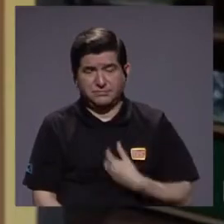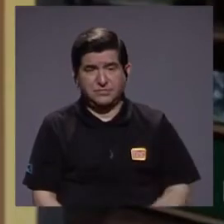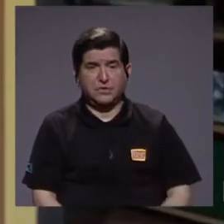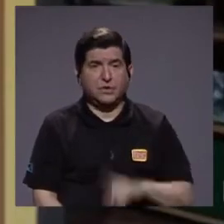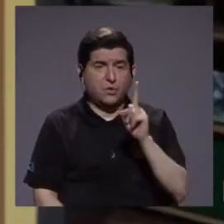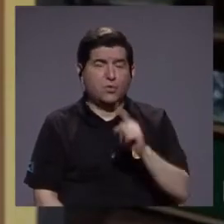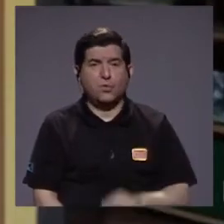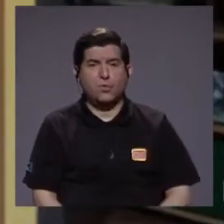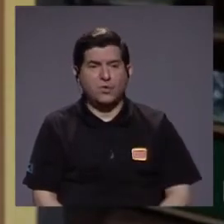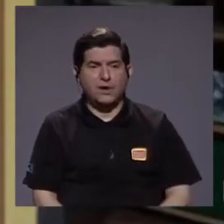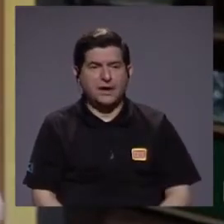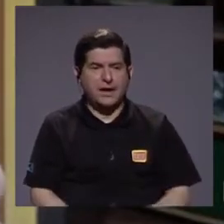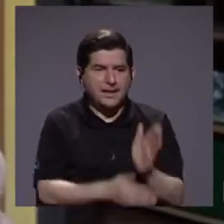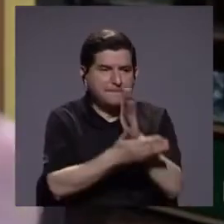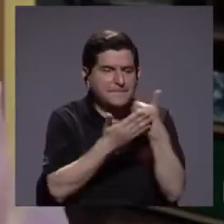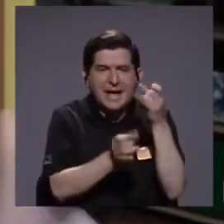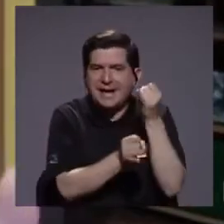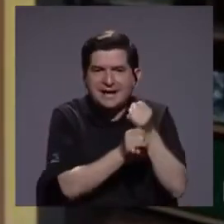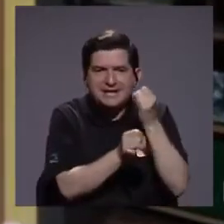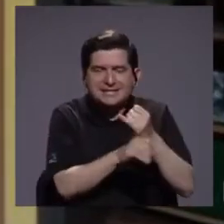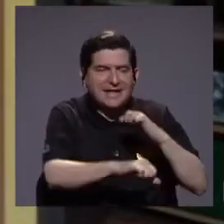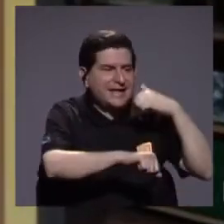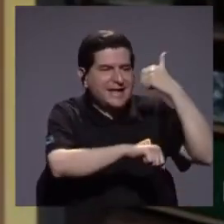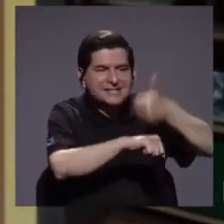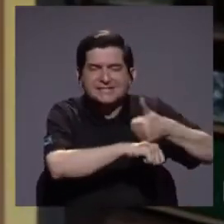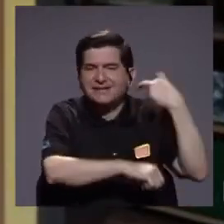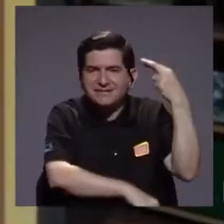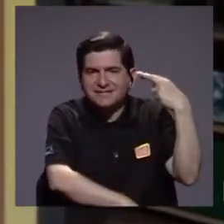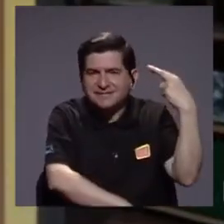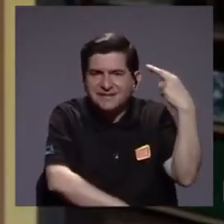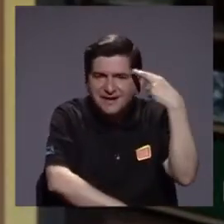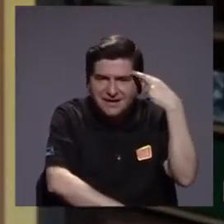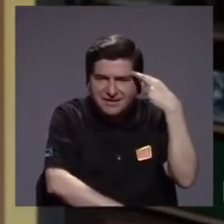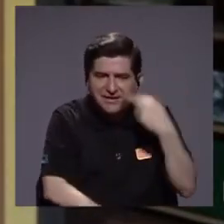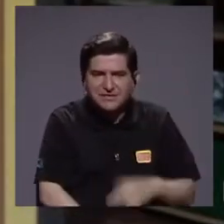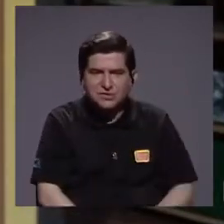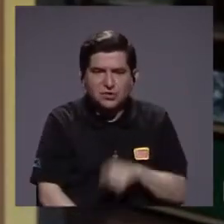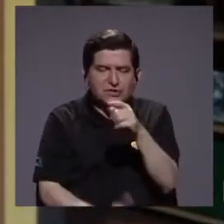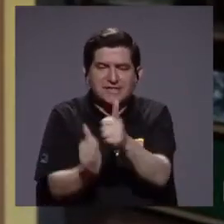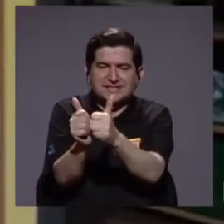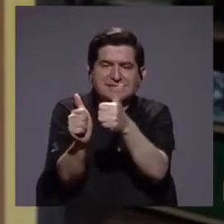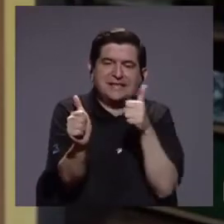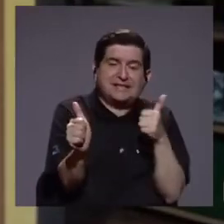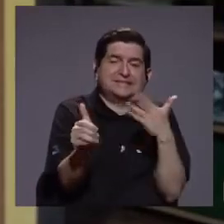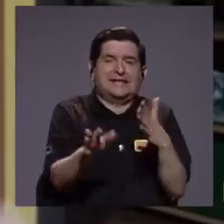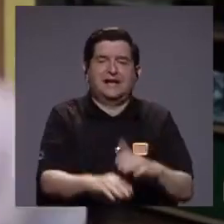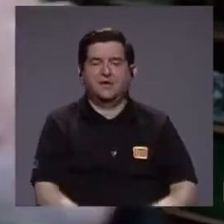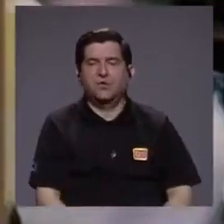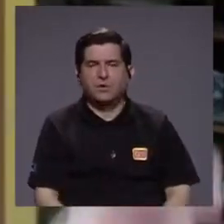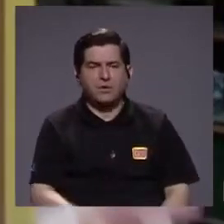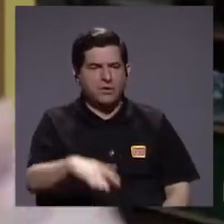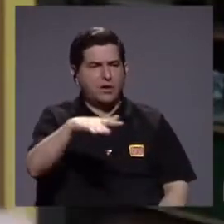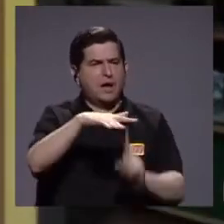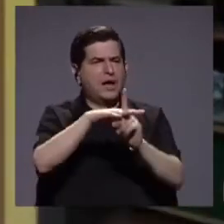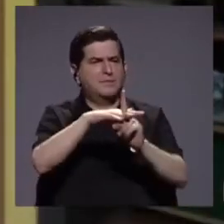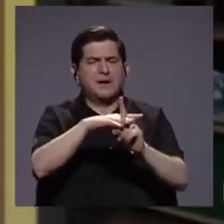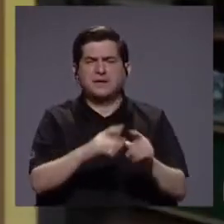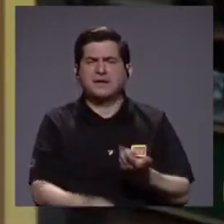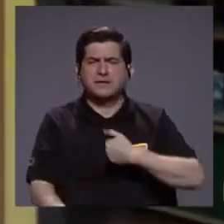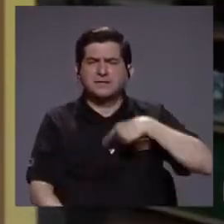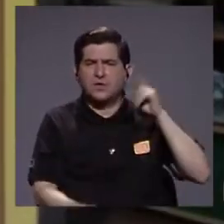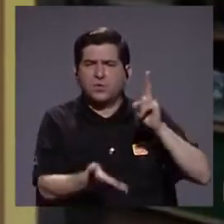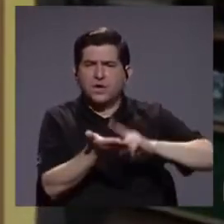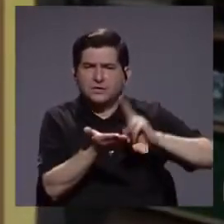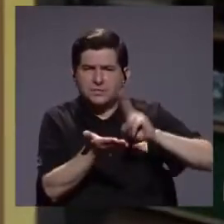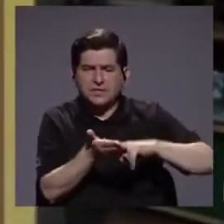instancia institucional para determinar la causa del rezago. Nos aparece a nosotros cuando hacemos